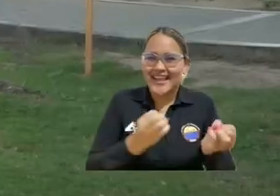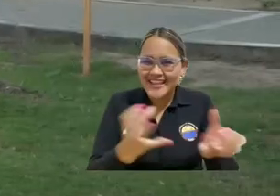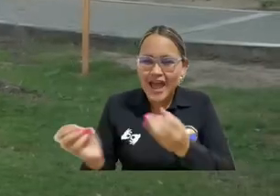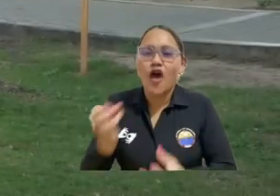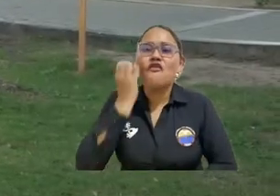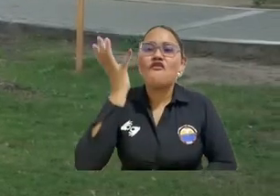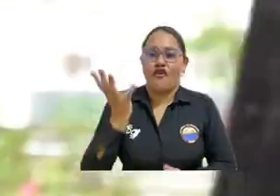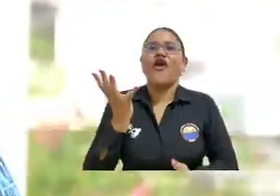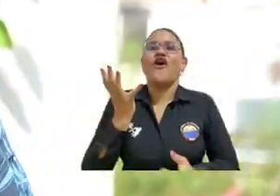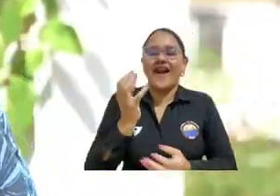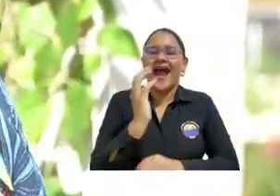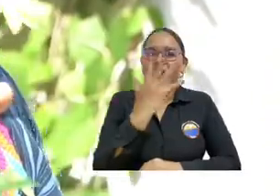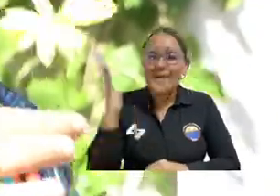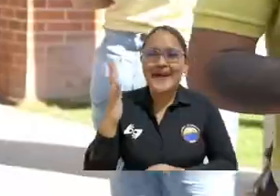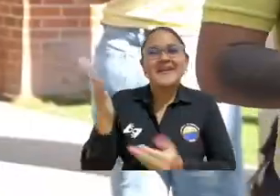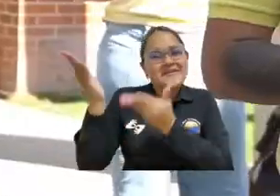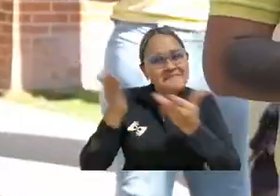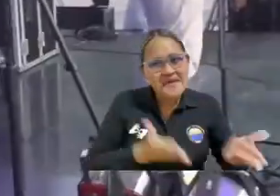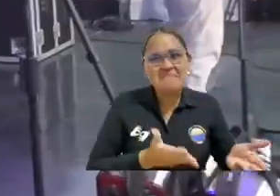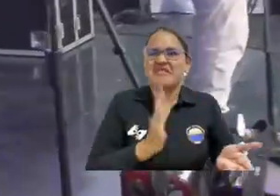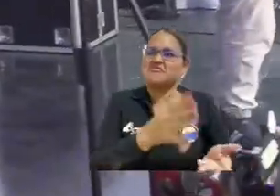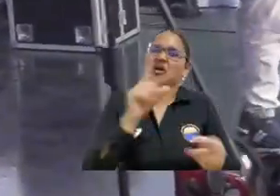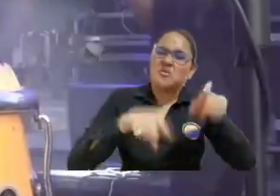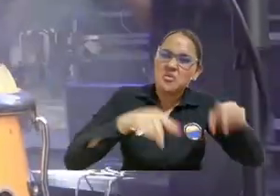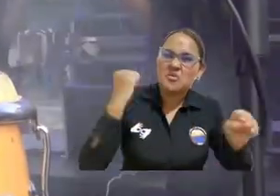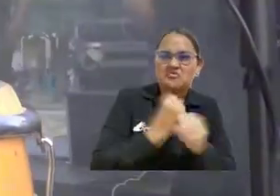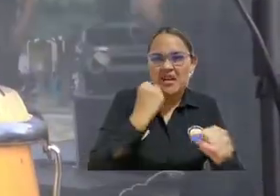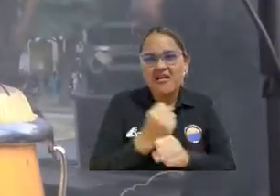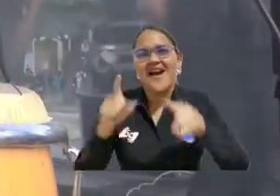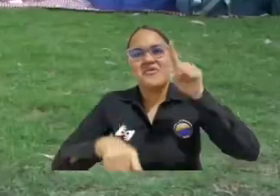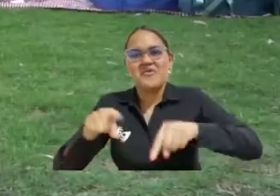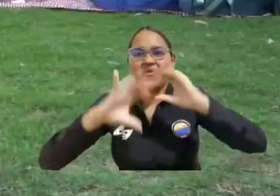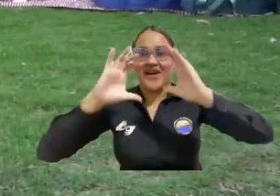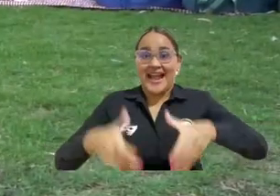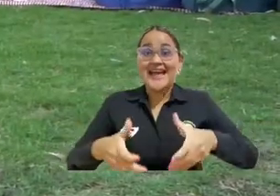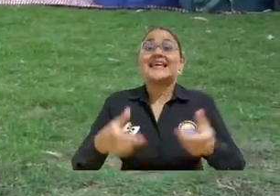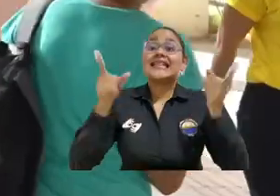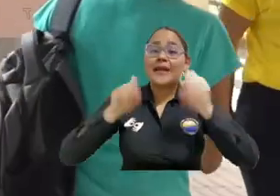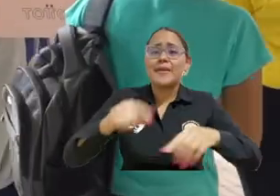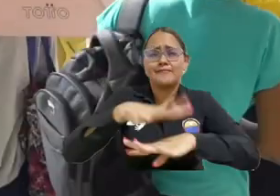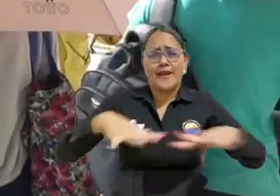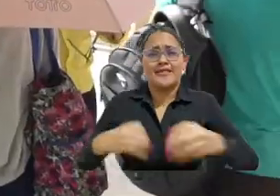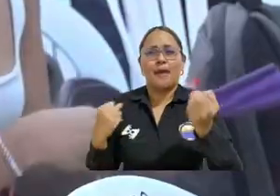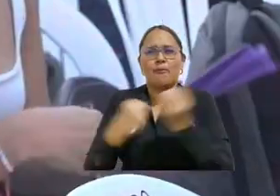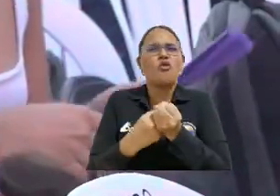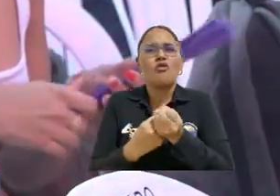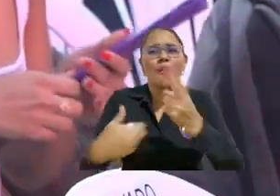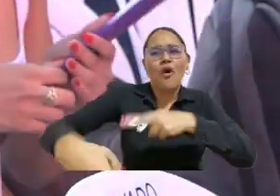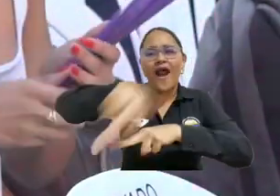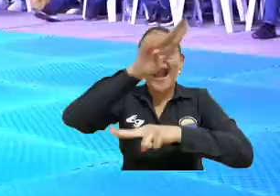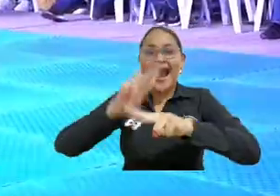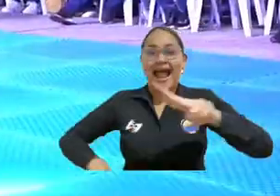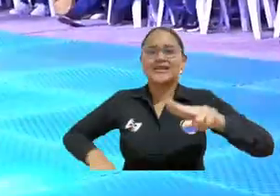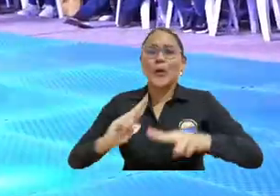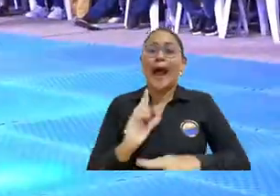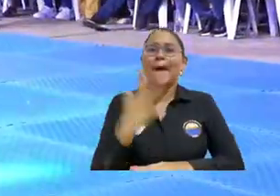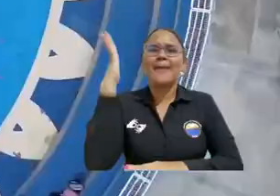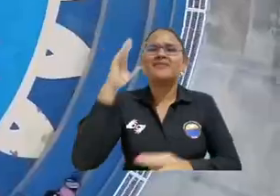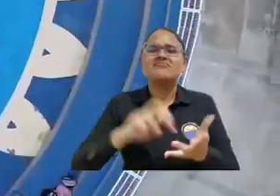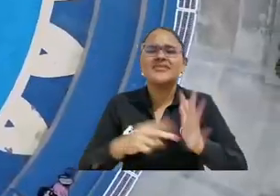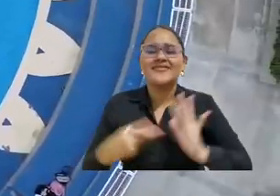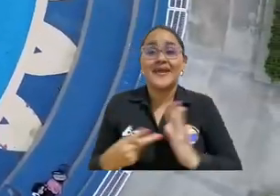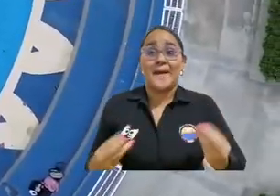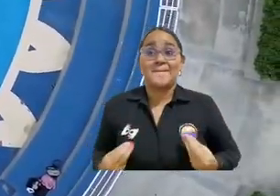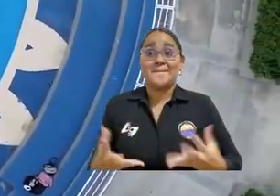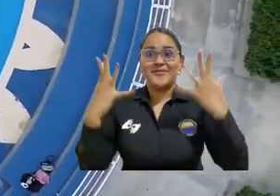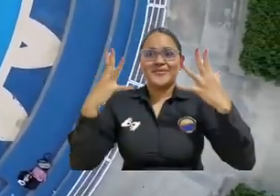de mensajes y flores amarillas para brindar una bienvenida a la jornada académica y laboral, hasta redes de apoyo con la conformación del lazo amarillo